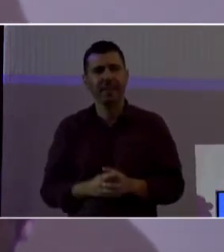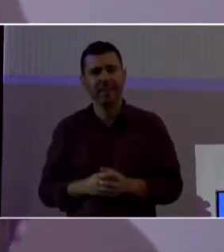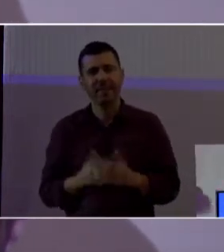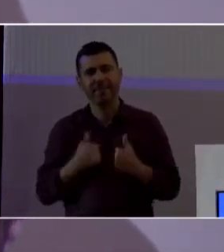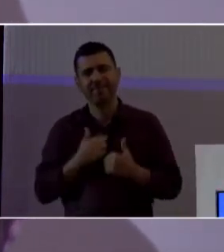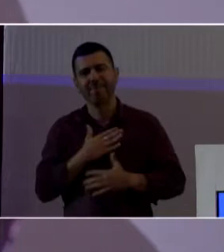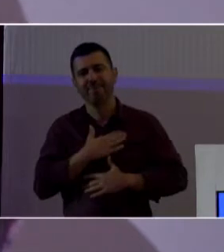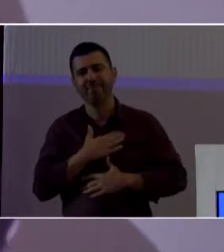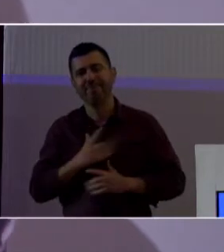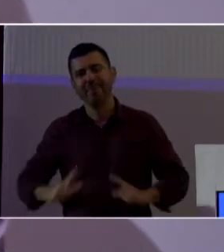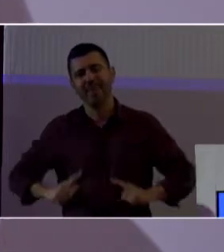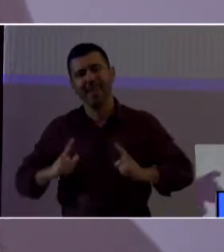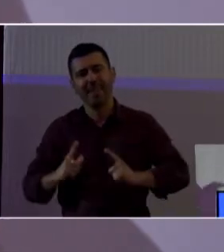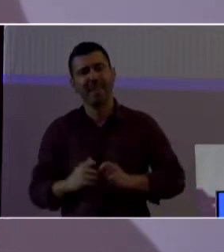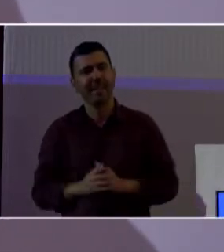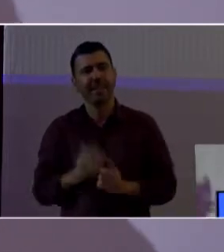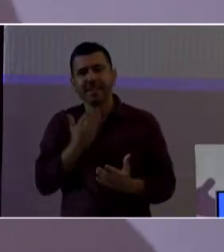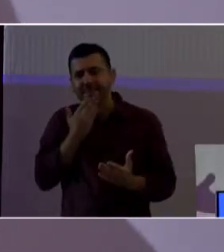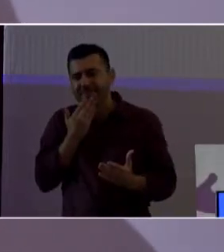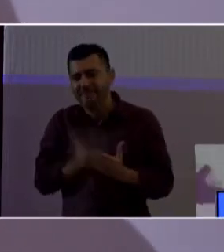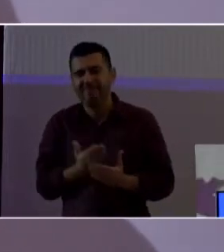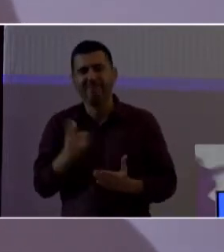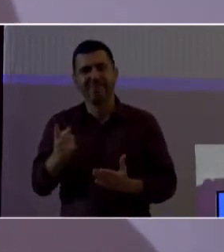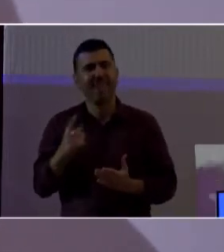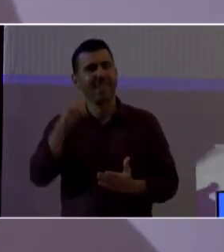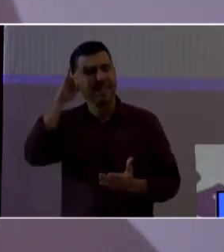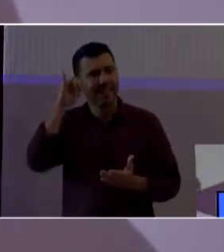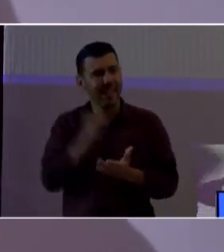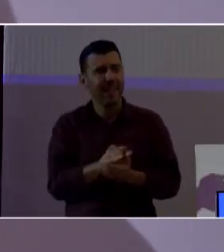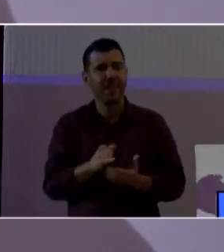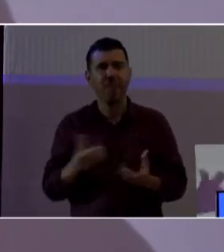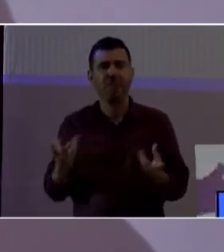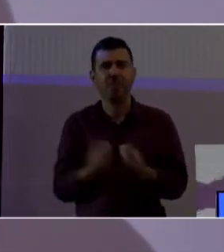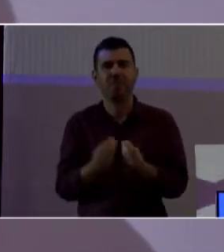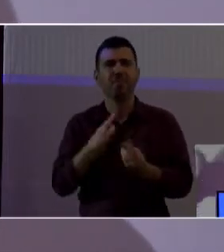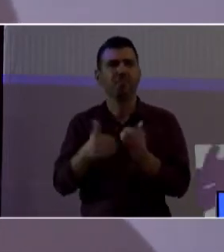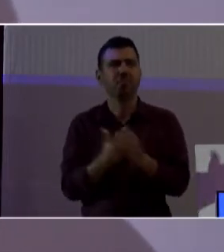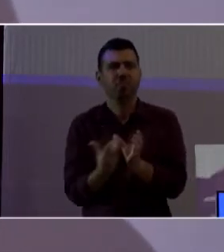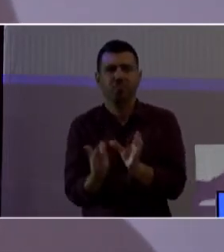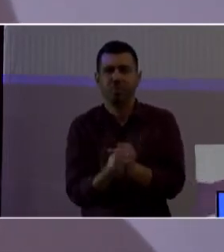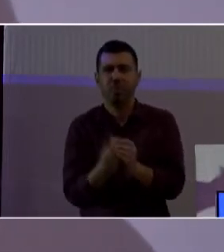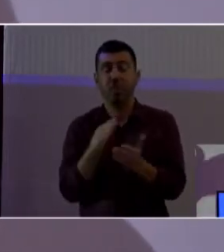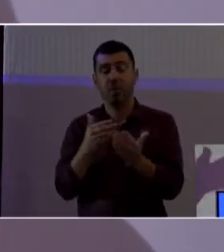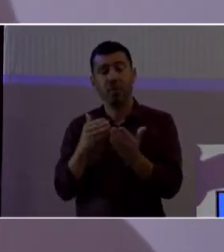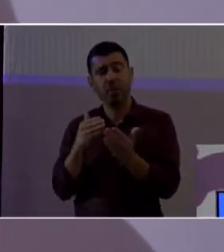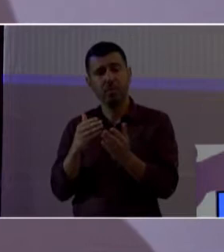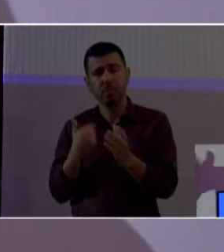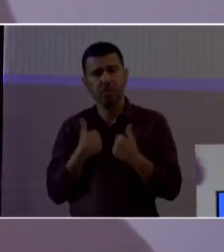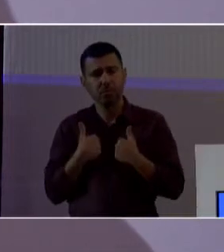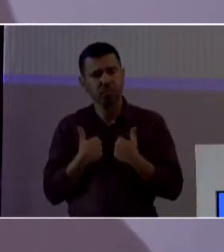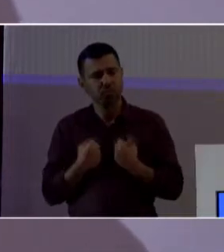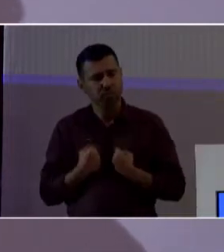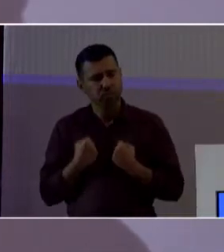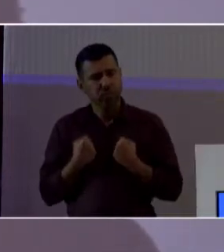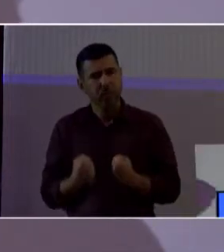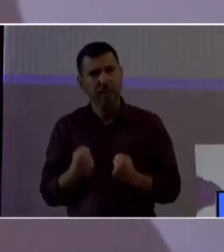Y pues, no, de todas formas, querer ser parte, seguir siendo parte de la ARN, porque desde aquí yo le